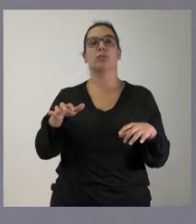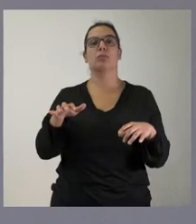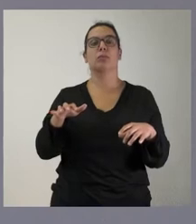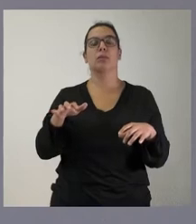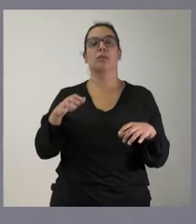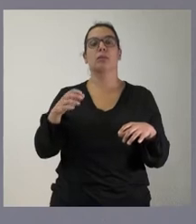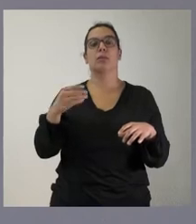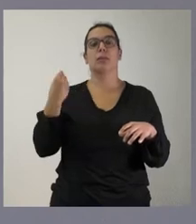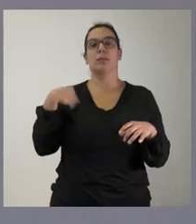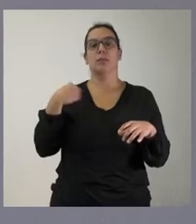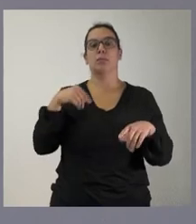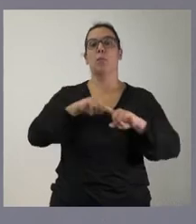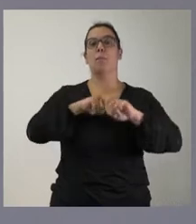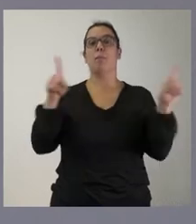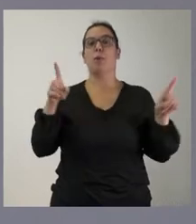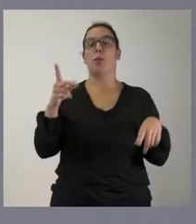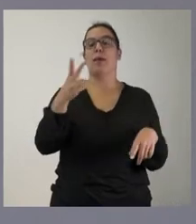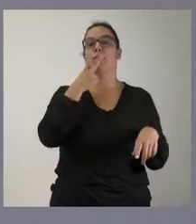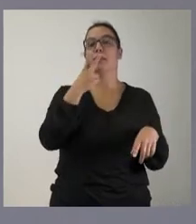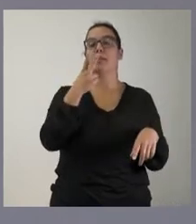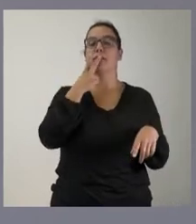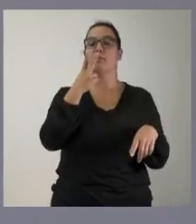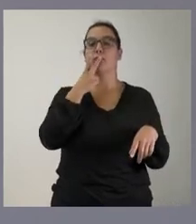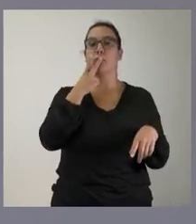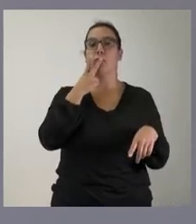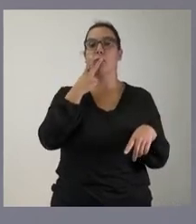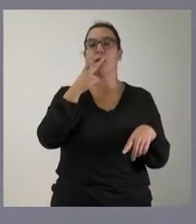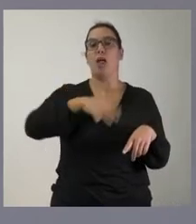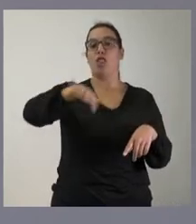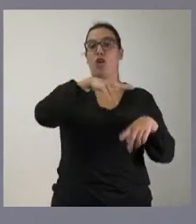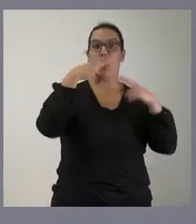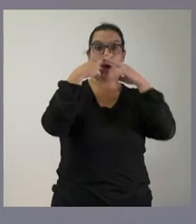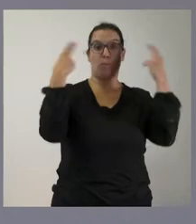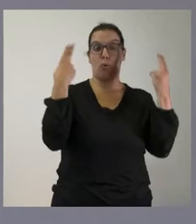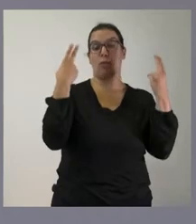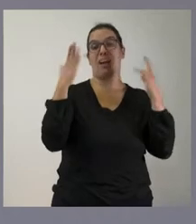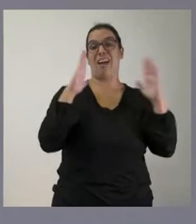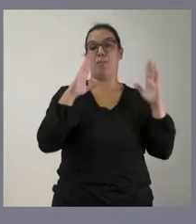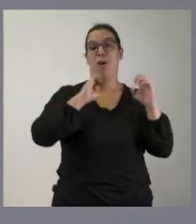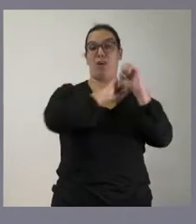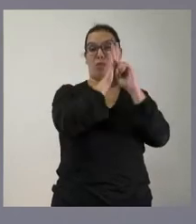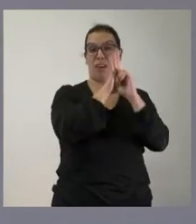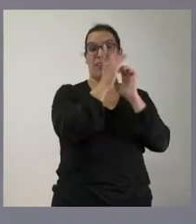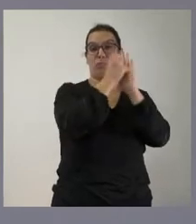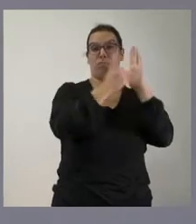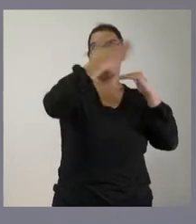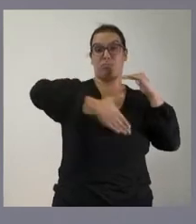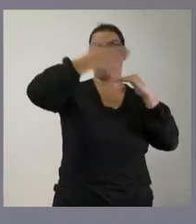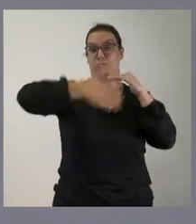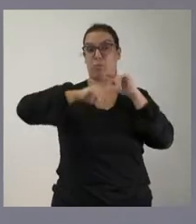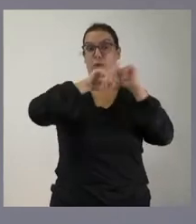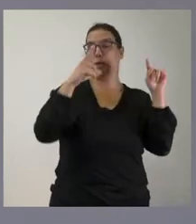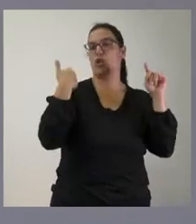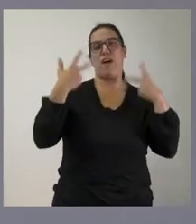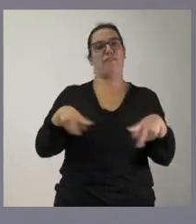la prohibición del consumo de tabaco en la vía pública y otras medidas que se habían establecido en la pandemia para hacer frente a la